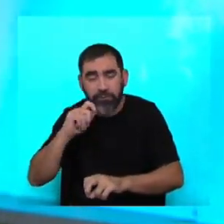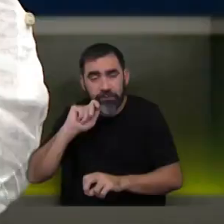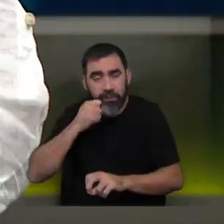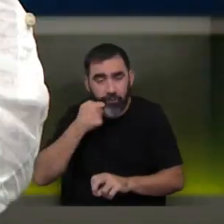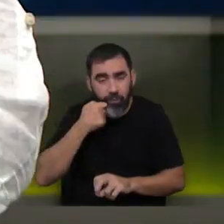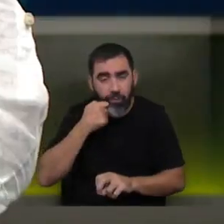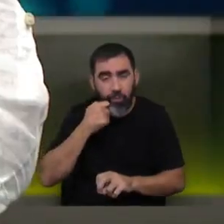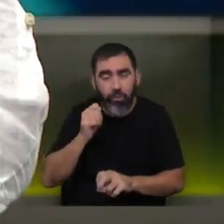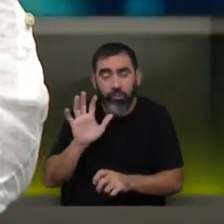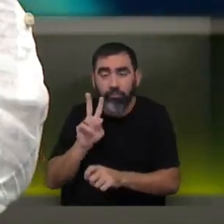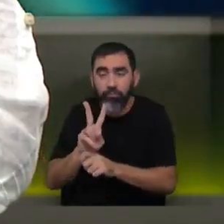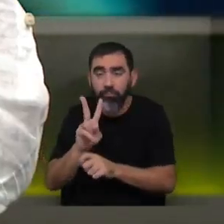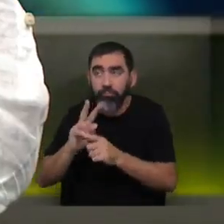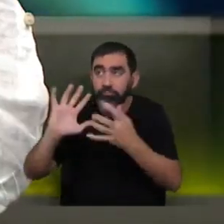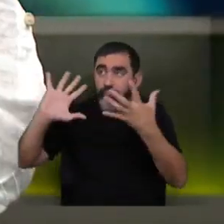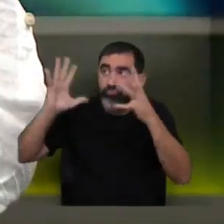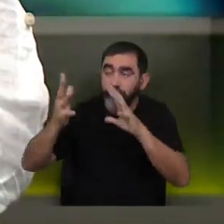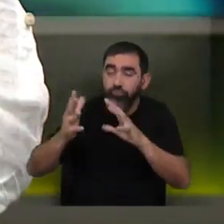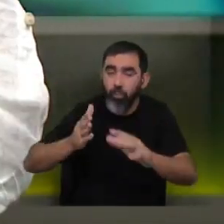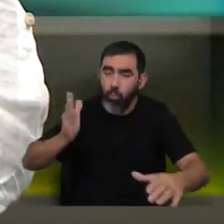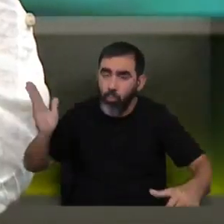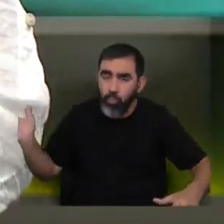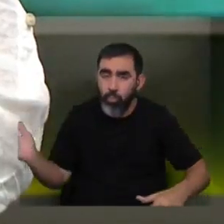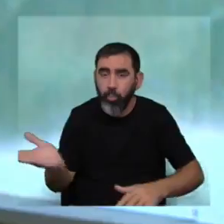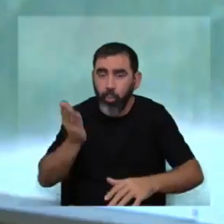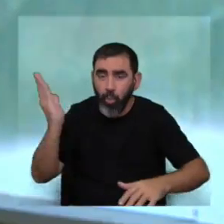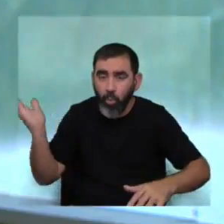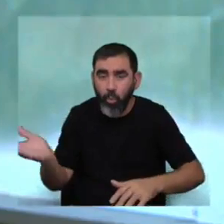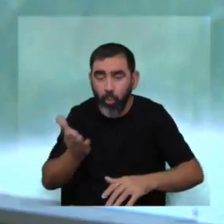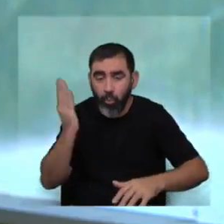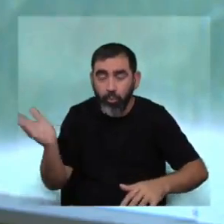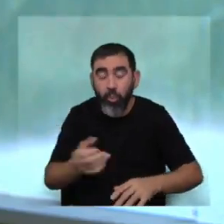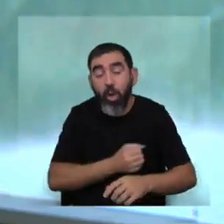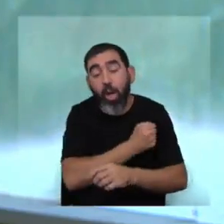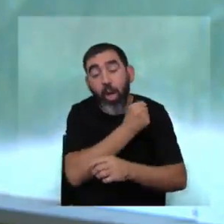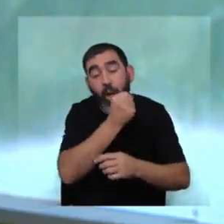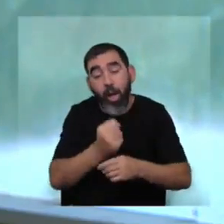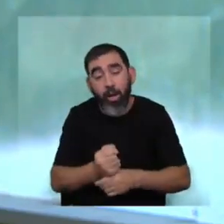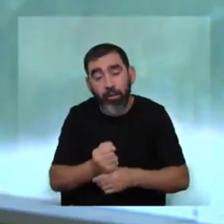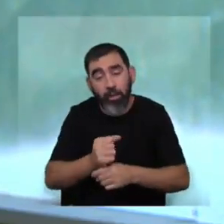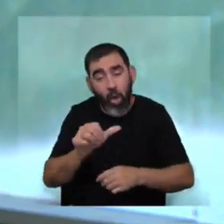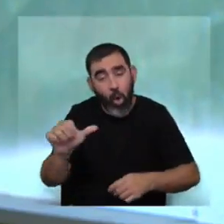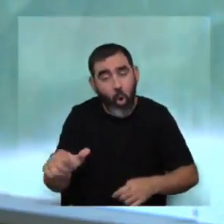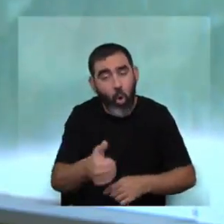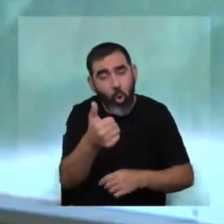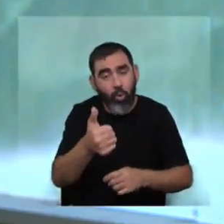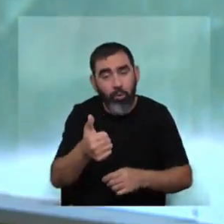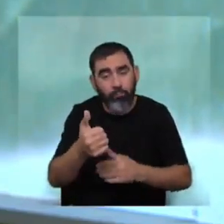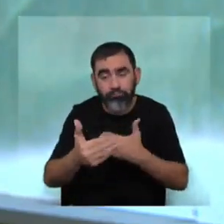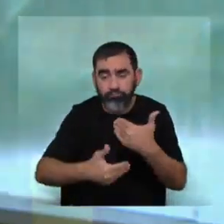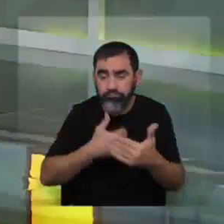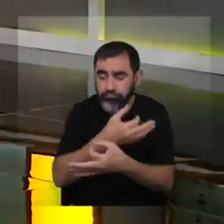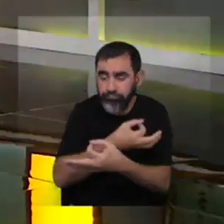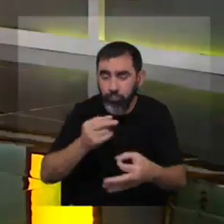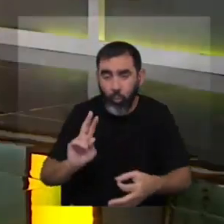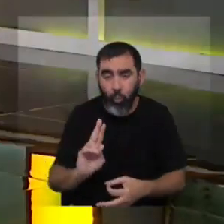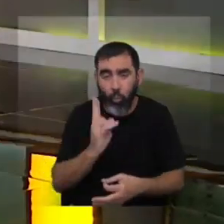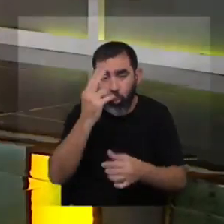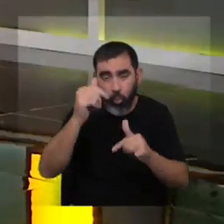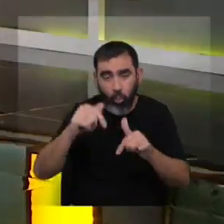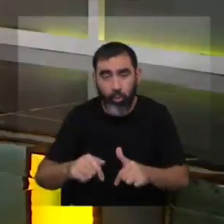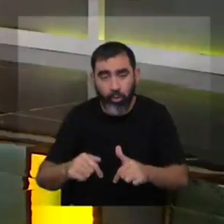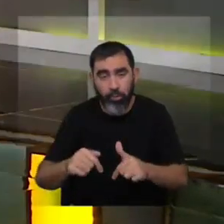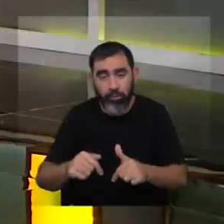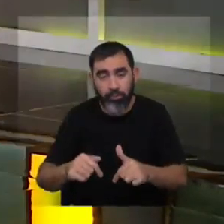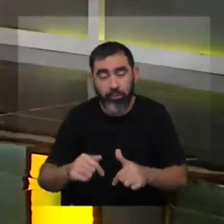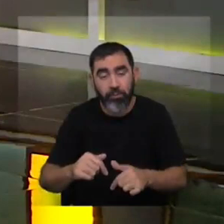resistencia a determinadas condiciones climáticas, más producción por hectárea, hasta que se consiguió una variedad que funciona muy bien en Uruguay y que, si no